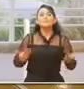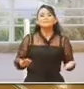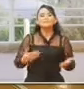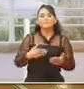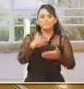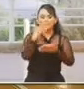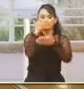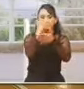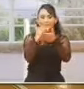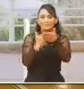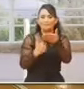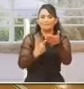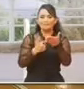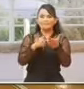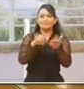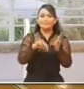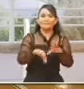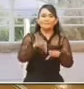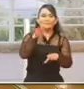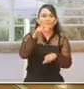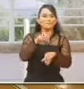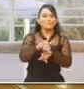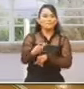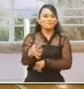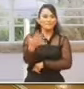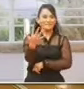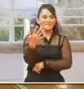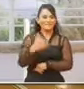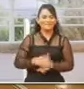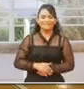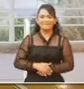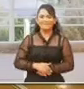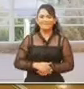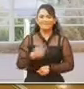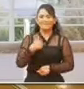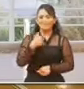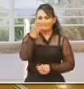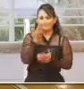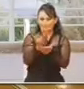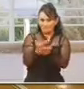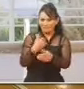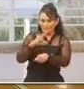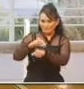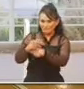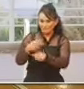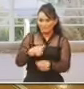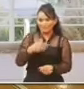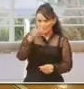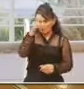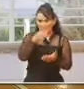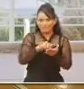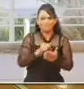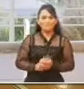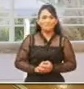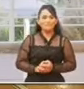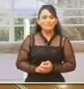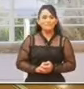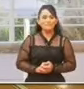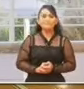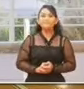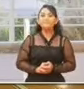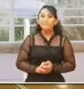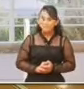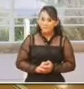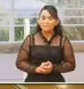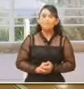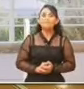del orden del día, referente al punto señalado con el número 5, me permito poner a su consideración el siguiente acuerdo. Se autoriza a aceptar